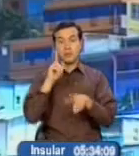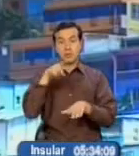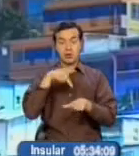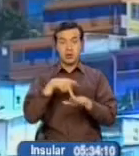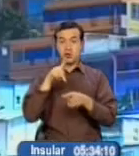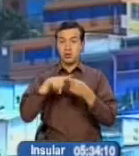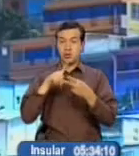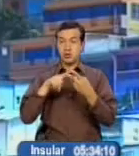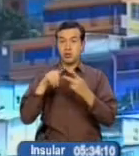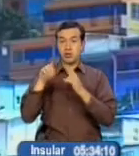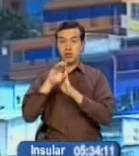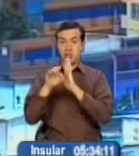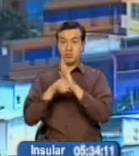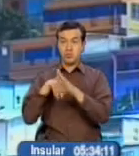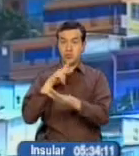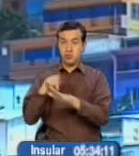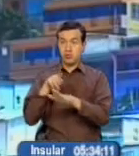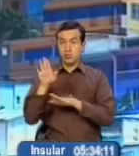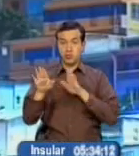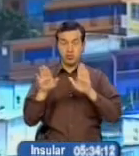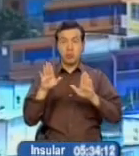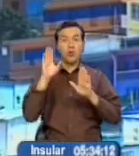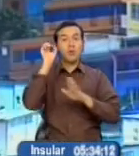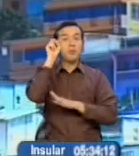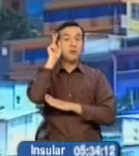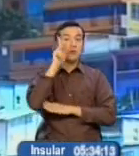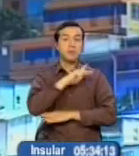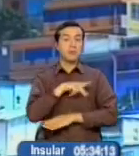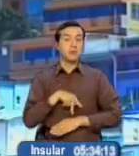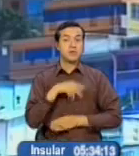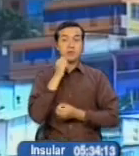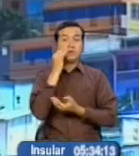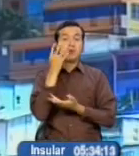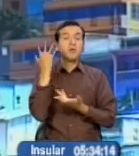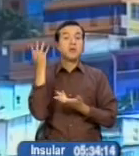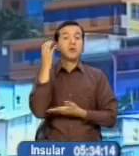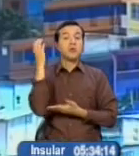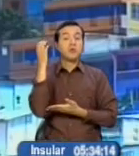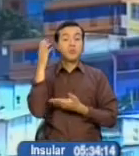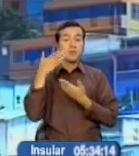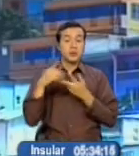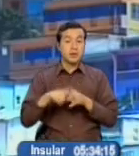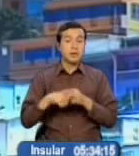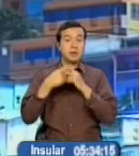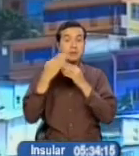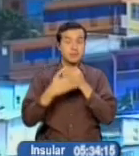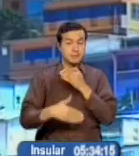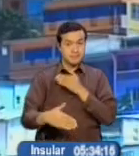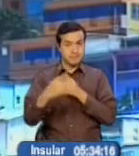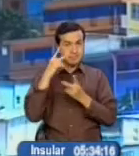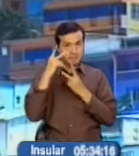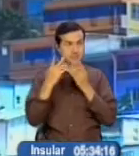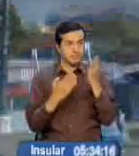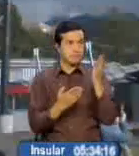experta constitucionalista dan sus criterios con respecto a lo que podría ocurrir en Colombia a partir del resultado del plebiscito.